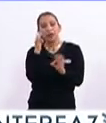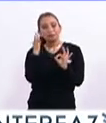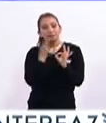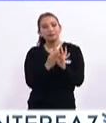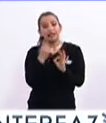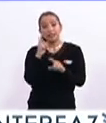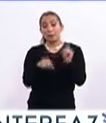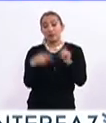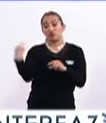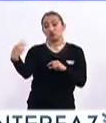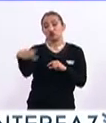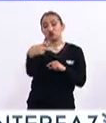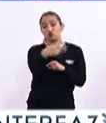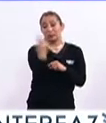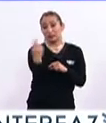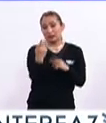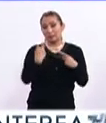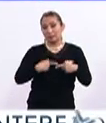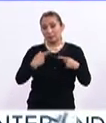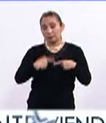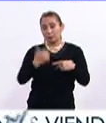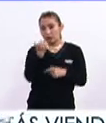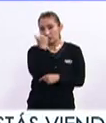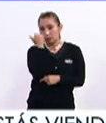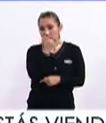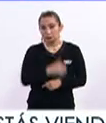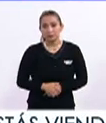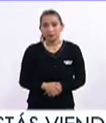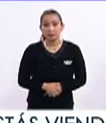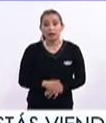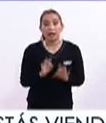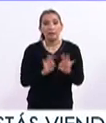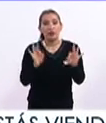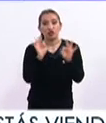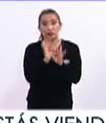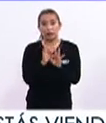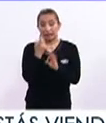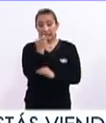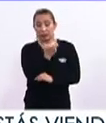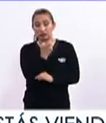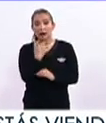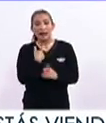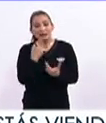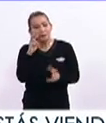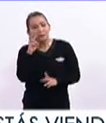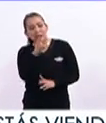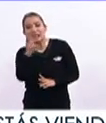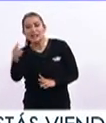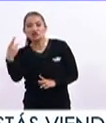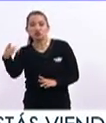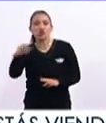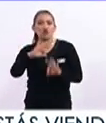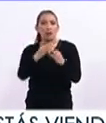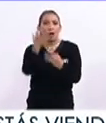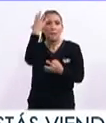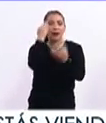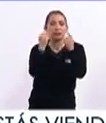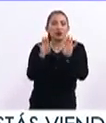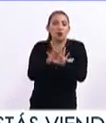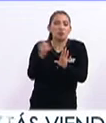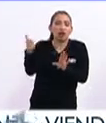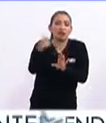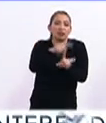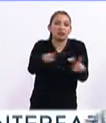de acuerdo a las necesidades de cada estudiante. Lo más importante de la propuesta es justamente tener en cuenta los estilos de aprendizaje de los